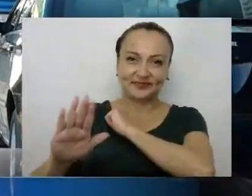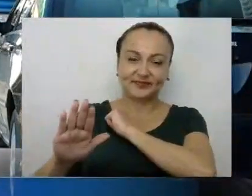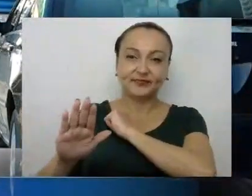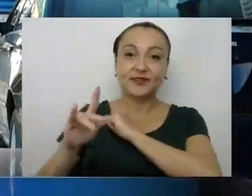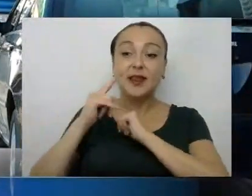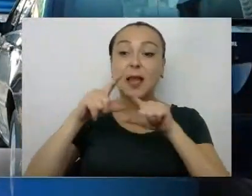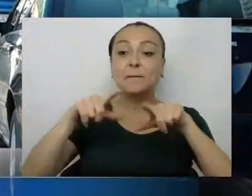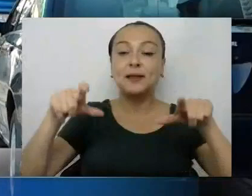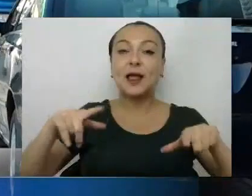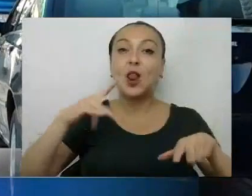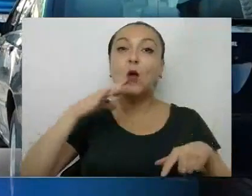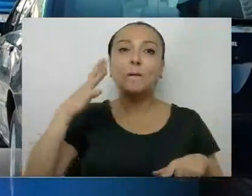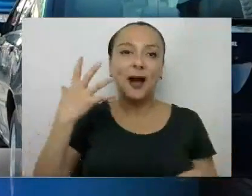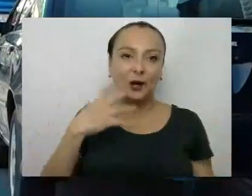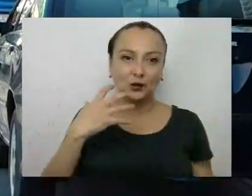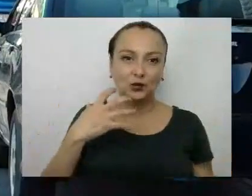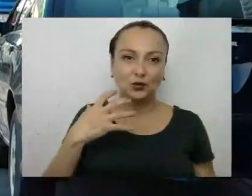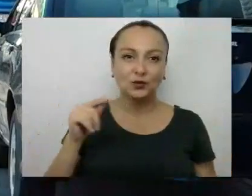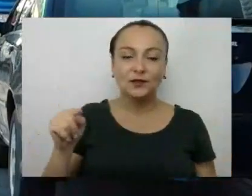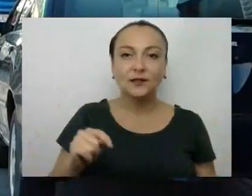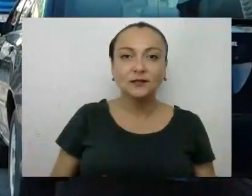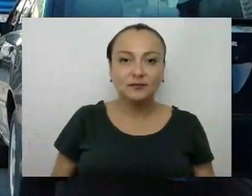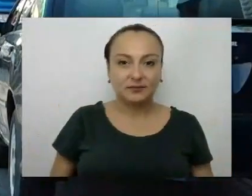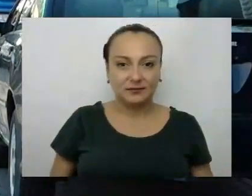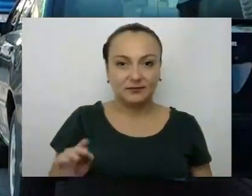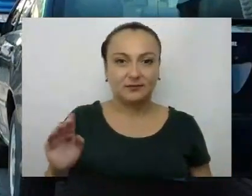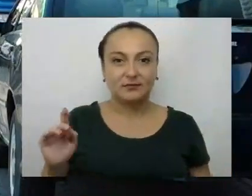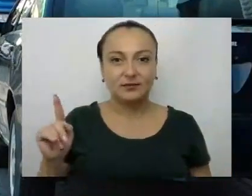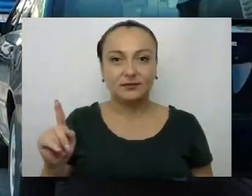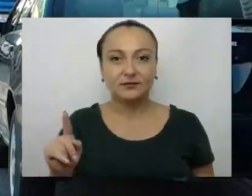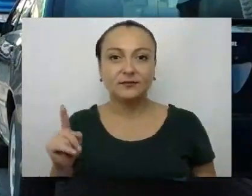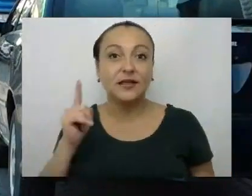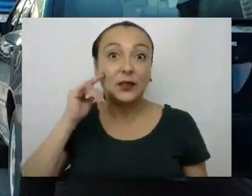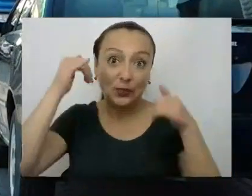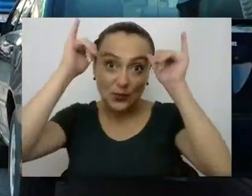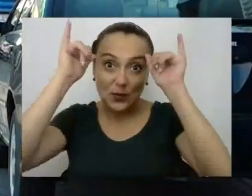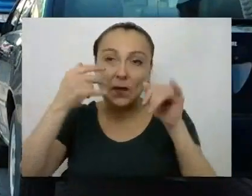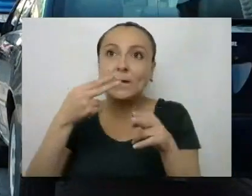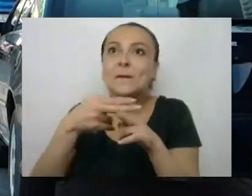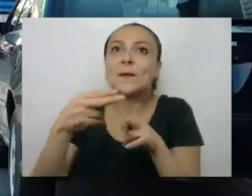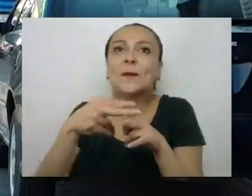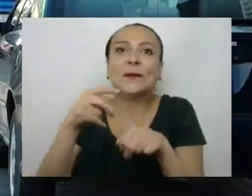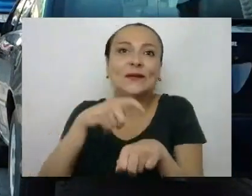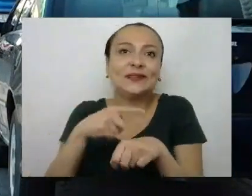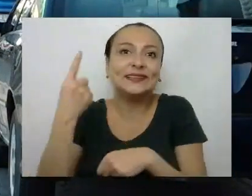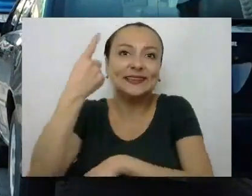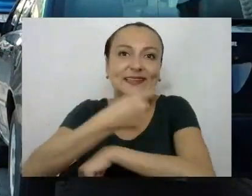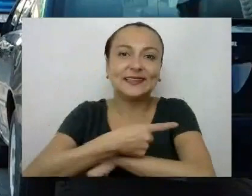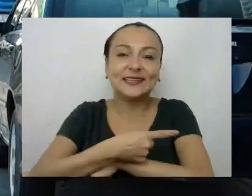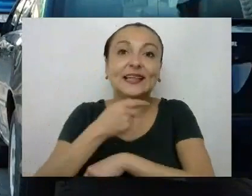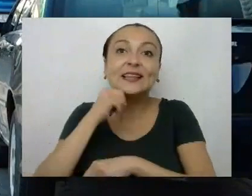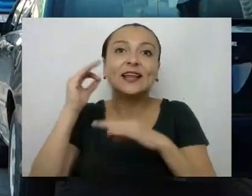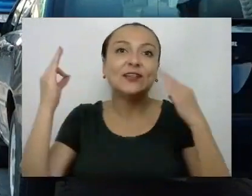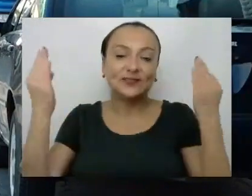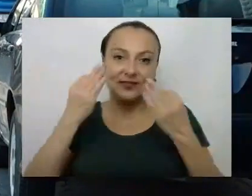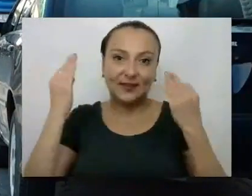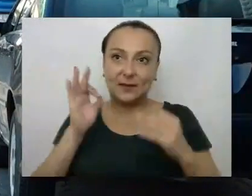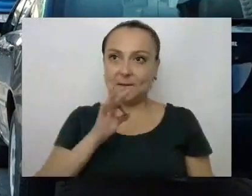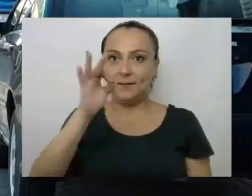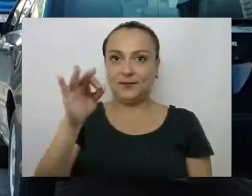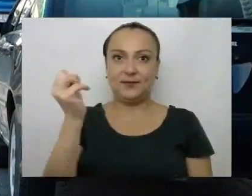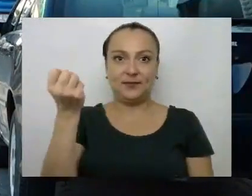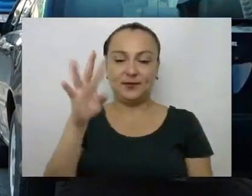Mangos, lo que será el escenario de las montaderas de toros. Bueno, a pocos días de que inicien las fiestas típicas nacionales, el próximo